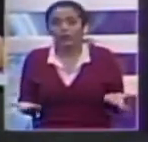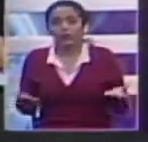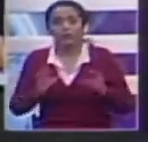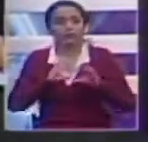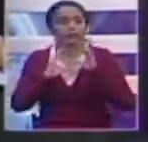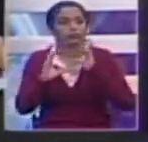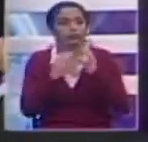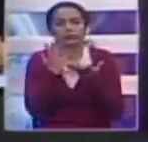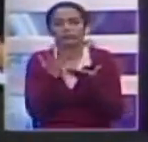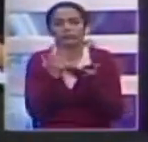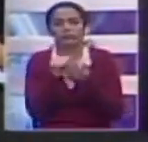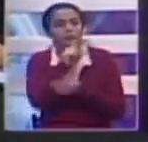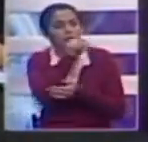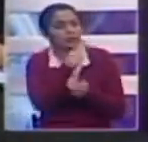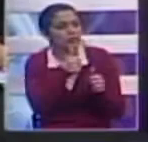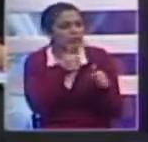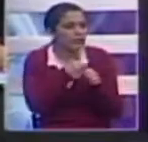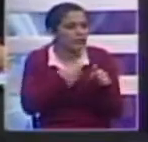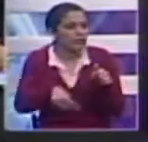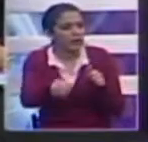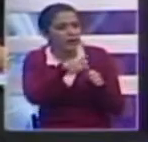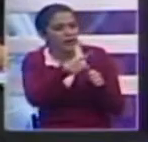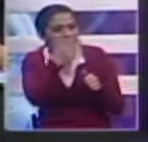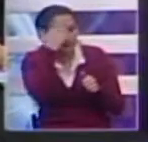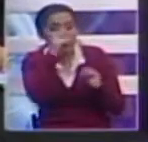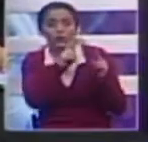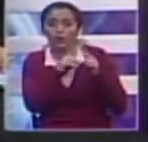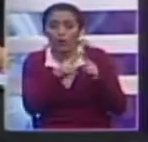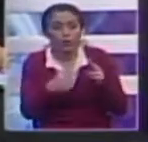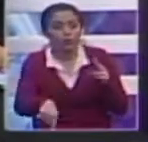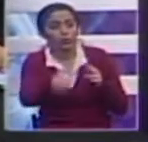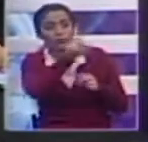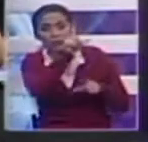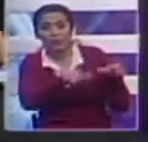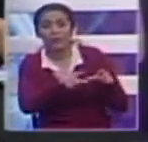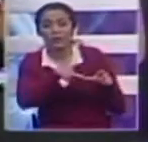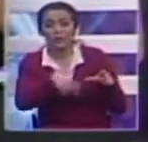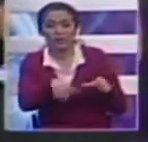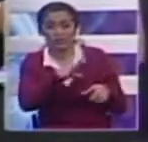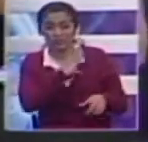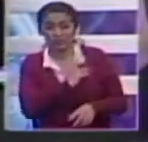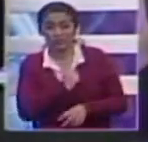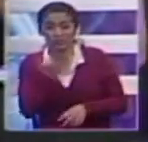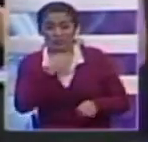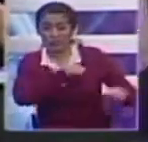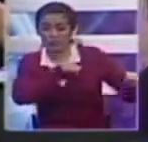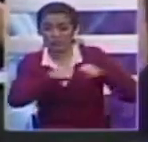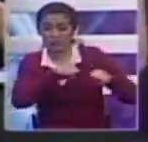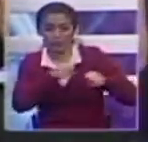los damnificados, entonces... De sus necesidades. Exactamente, entonces, bueno, hagamos algo